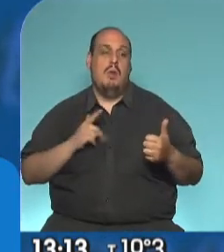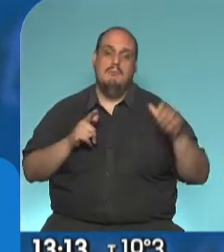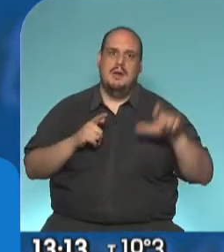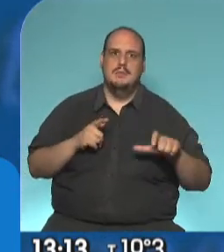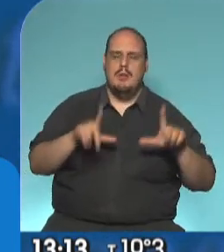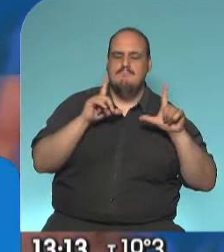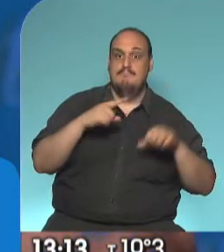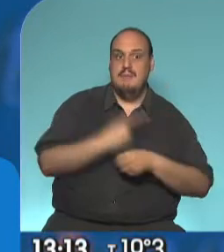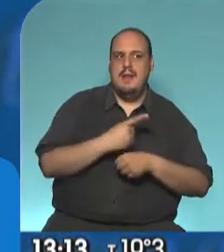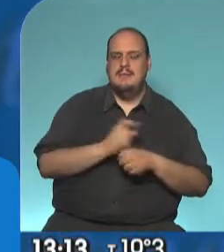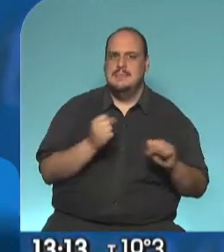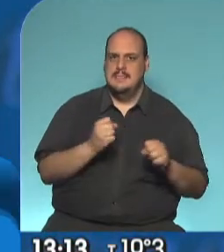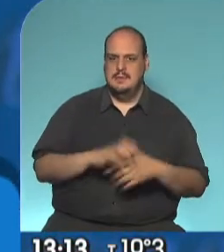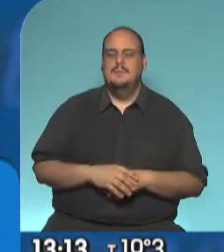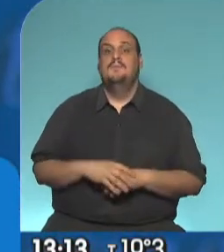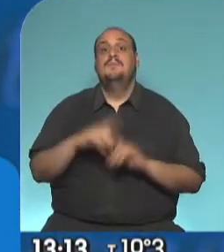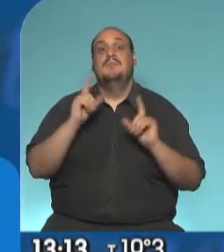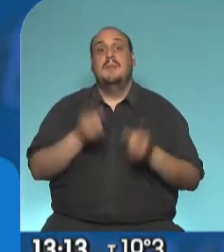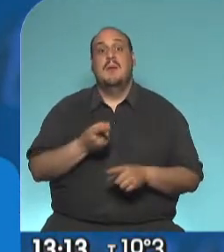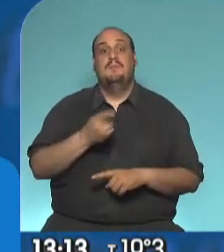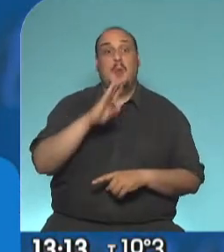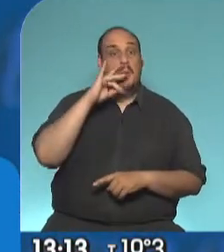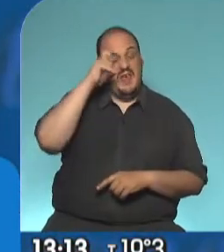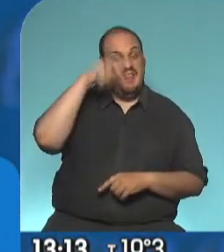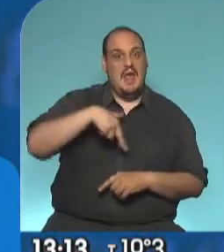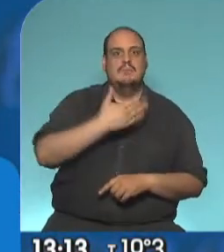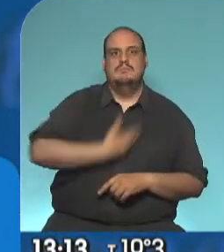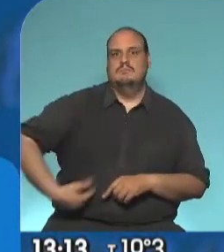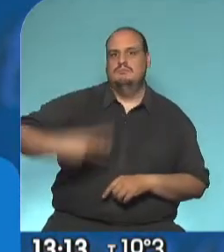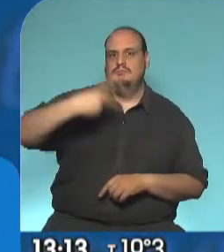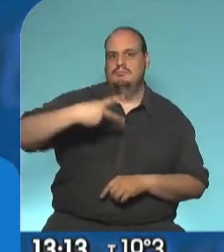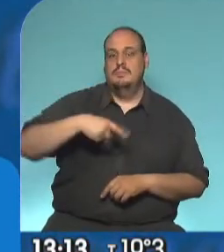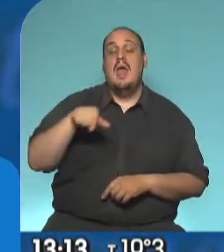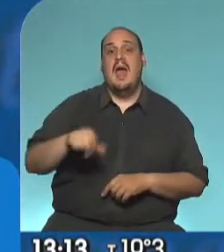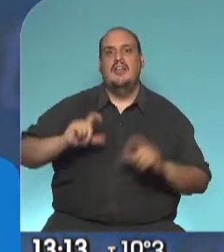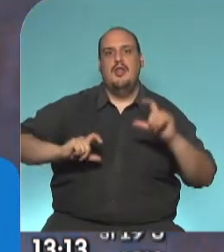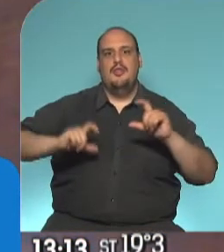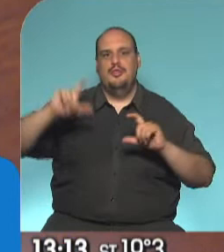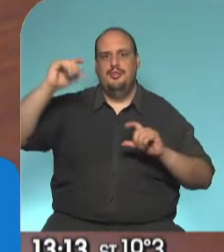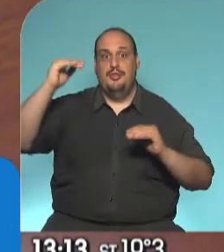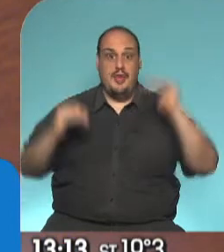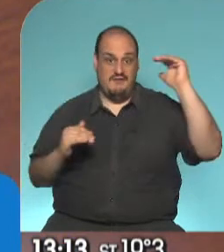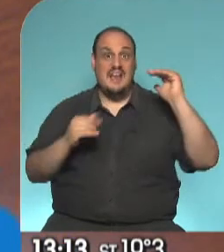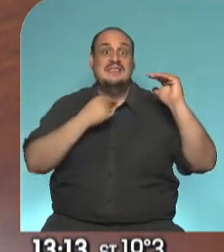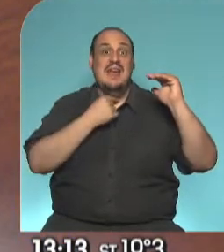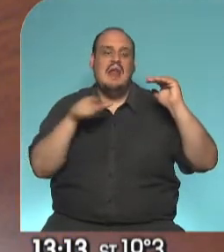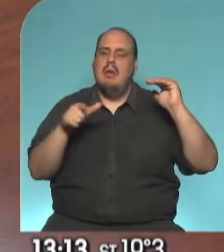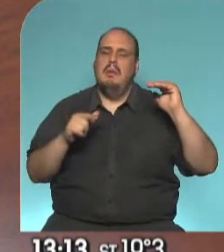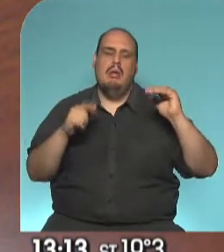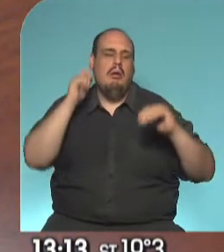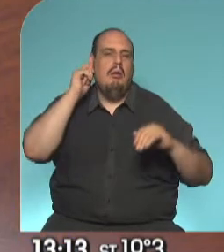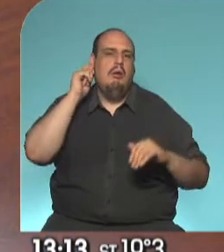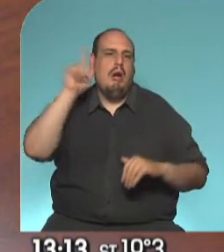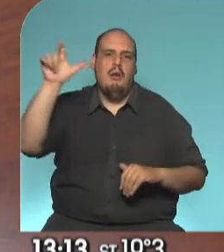la candidata a vice de Biden, que tenía la oportunidad de hacer una gran diferencia, por lo menos hasta donde yo vi, no lo hizo, por lo menos en mi